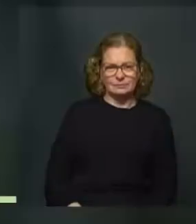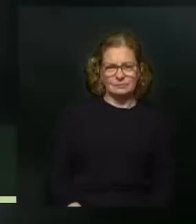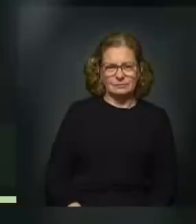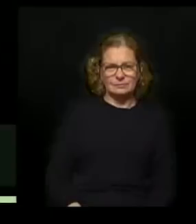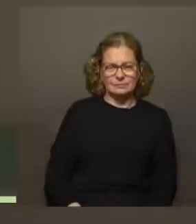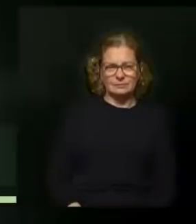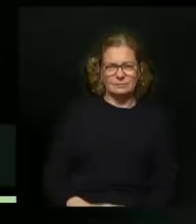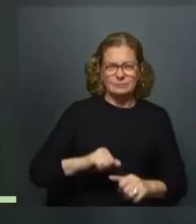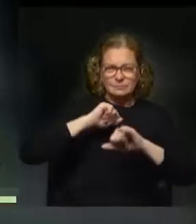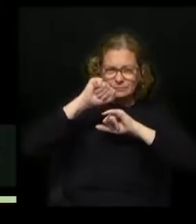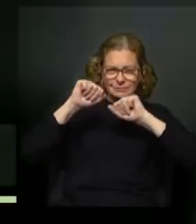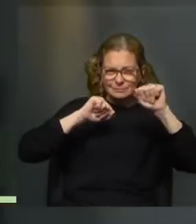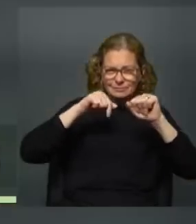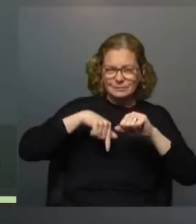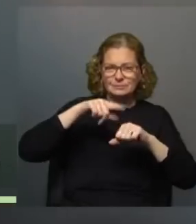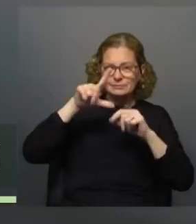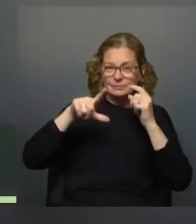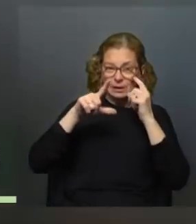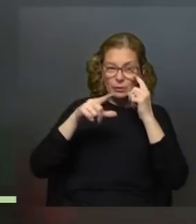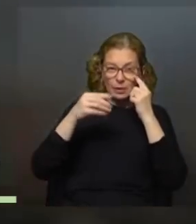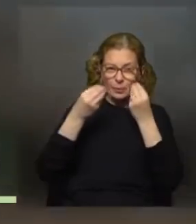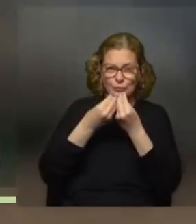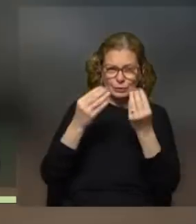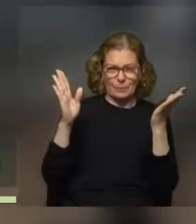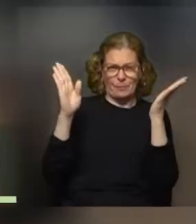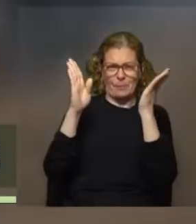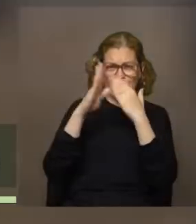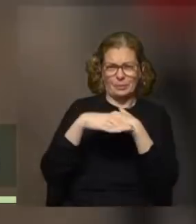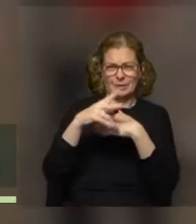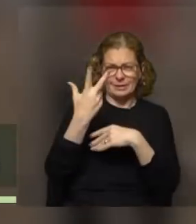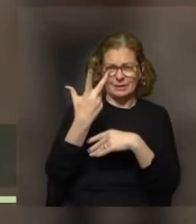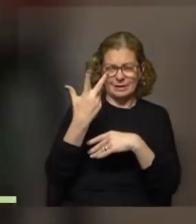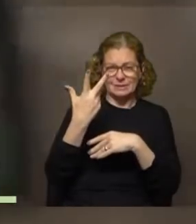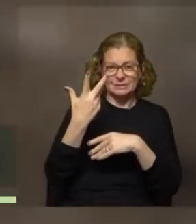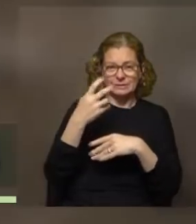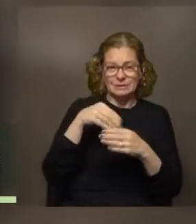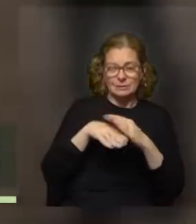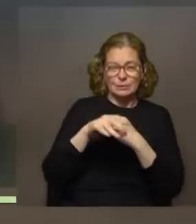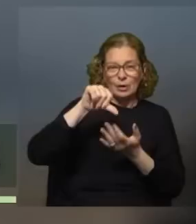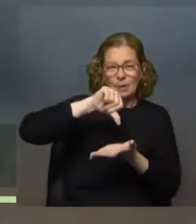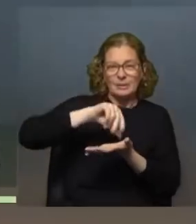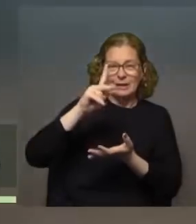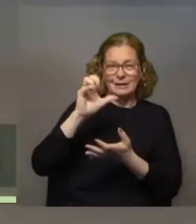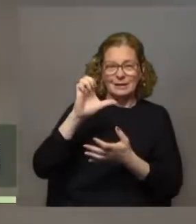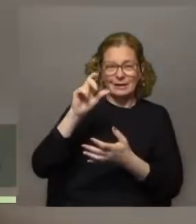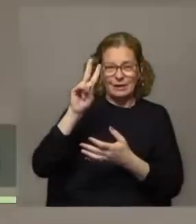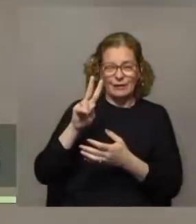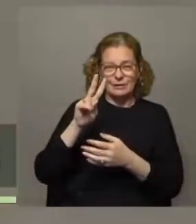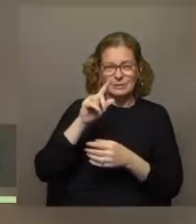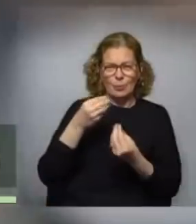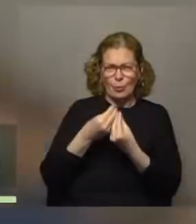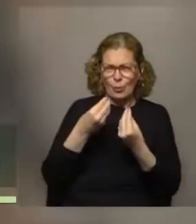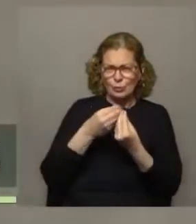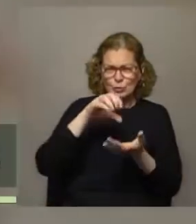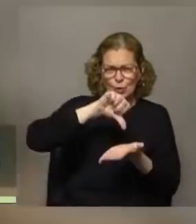los ataques rusos de este lunes golpearon infraestructuras críticas en tres regiones de Ucrania incluida la capital kiev y dejaron cientos de